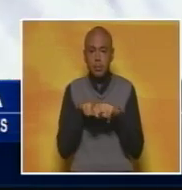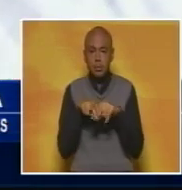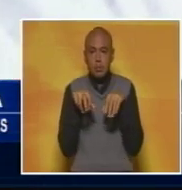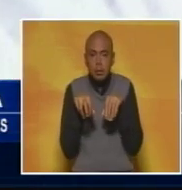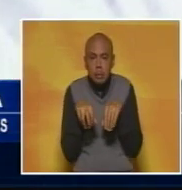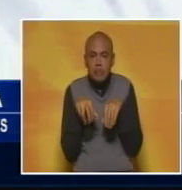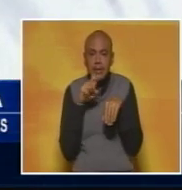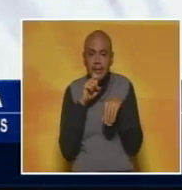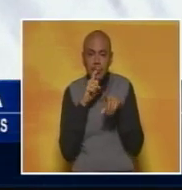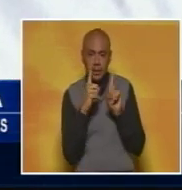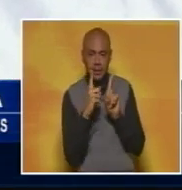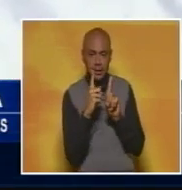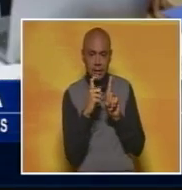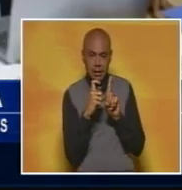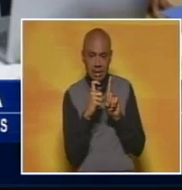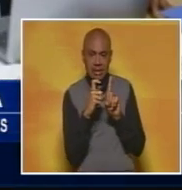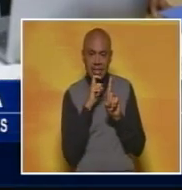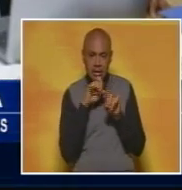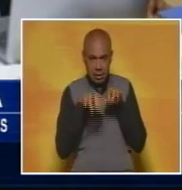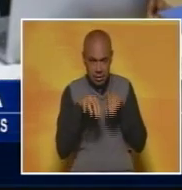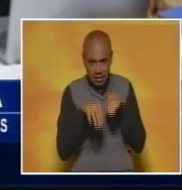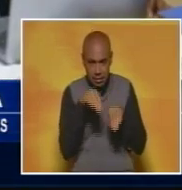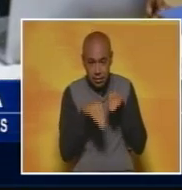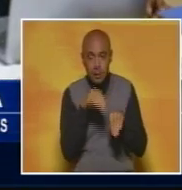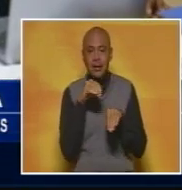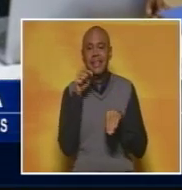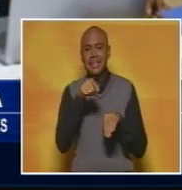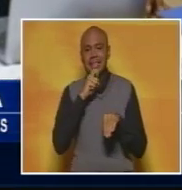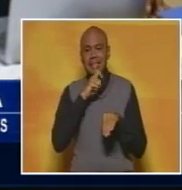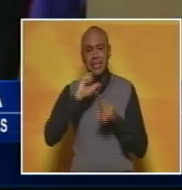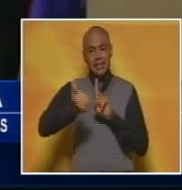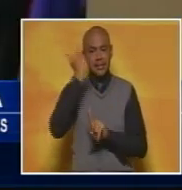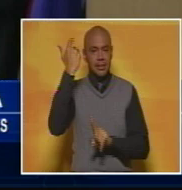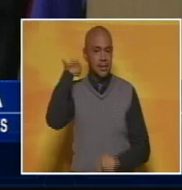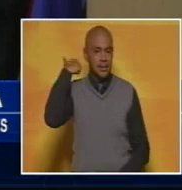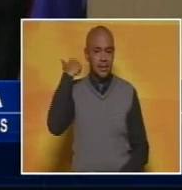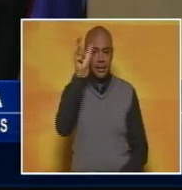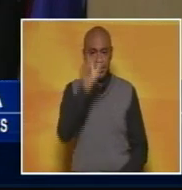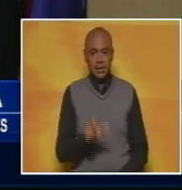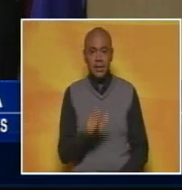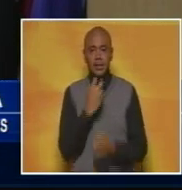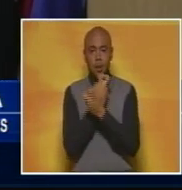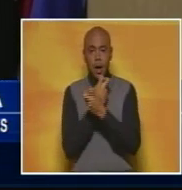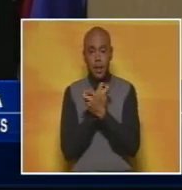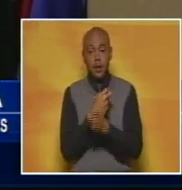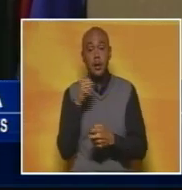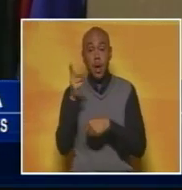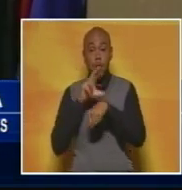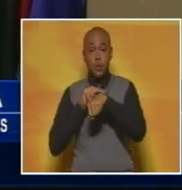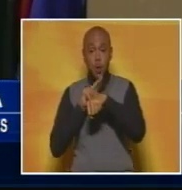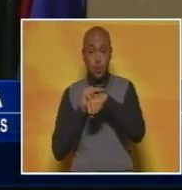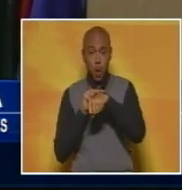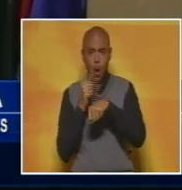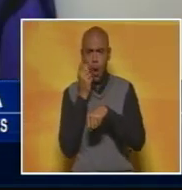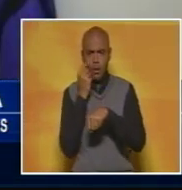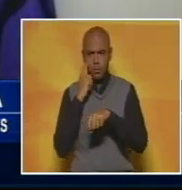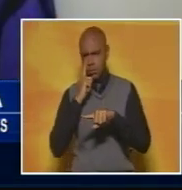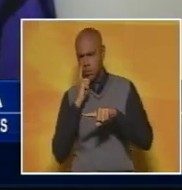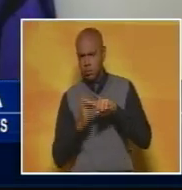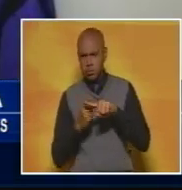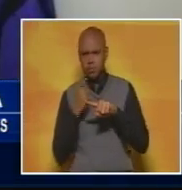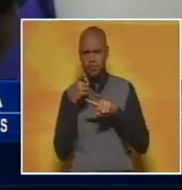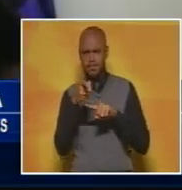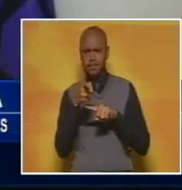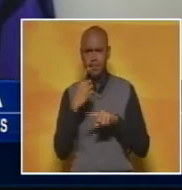y causa más daño del que se dan cuenta. Eso es cierto incluso para los médicos. Cuando el doctor Lusanta Gunasekera